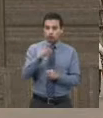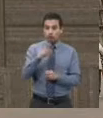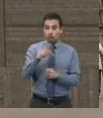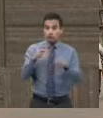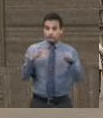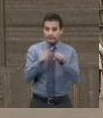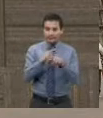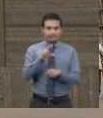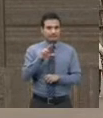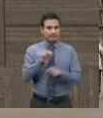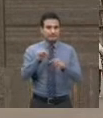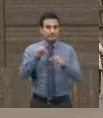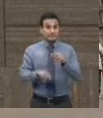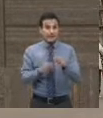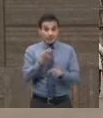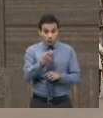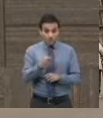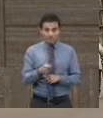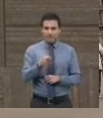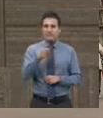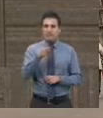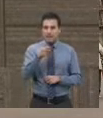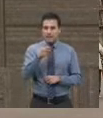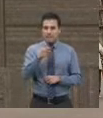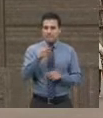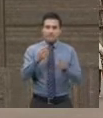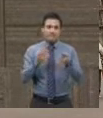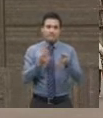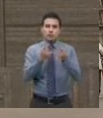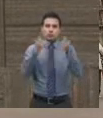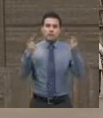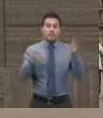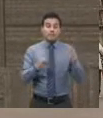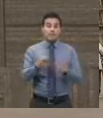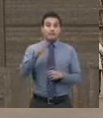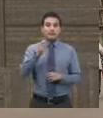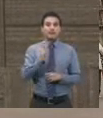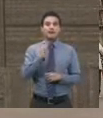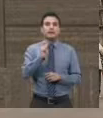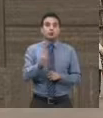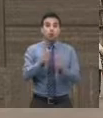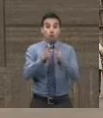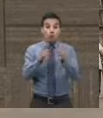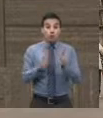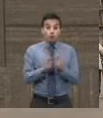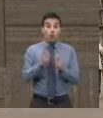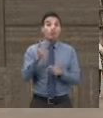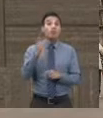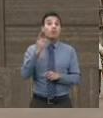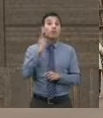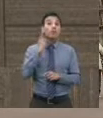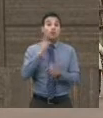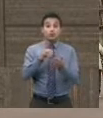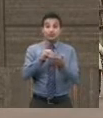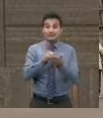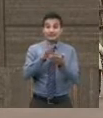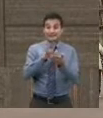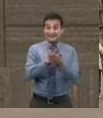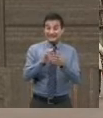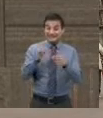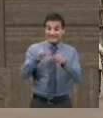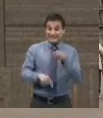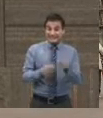que se trata del primer caso en que se analiza un procedimiento de pérdida de registro de un partido político y de sus posibles